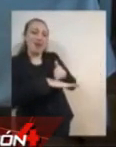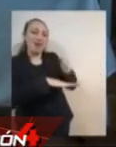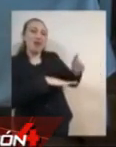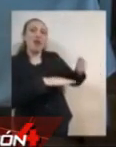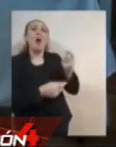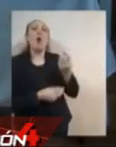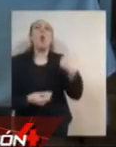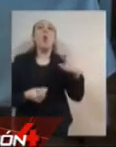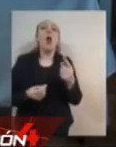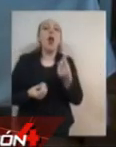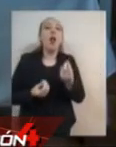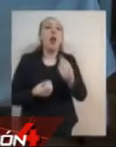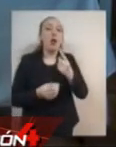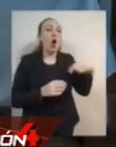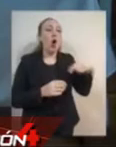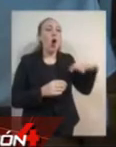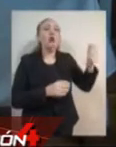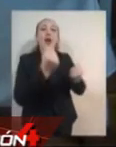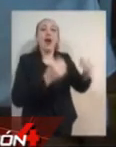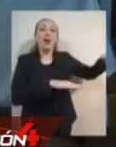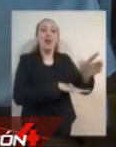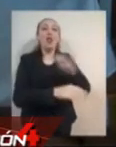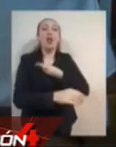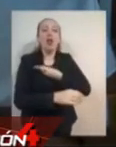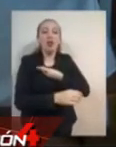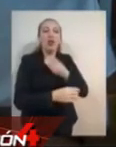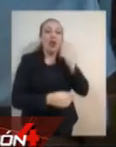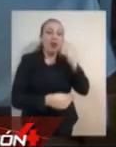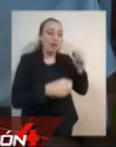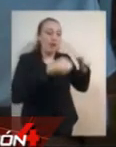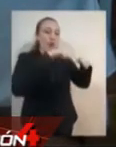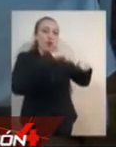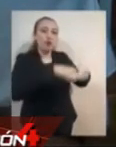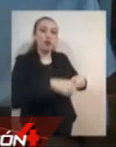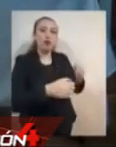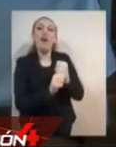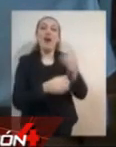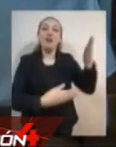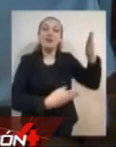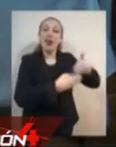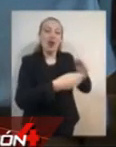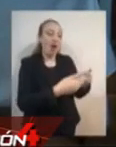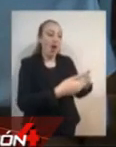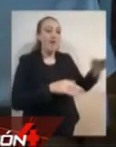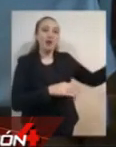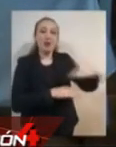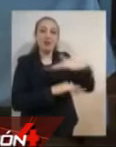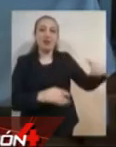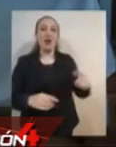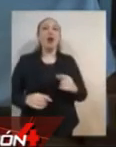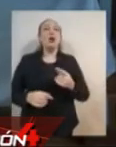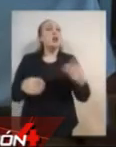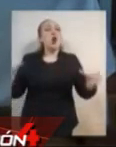arterias alternativas que se van proponiendo. Así que todo esto está requiriendo de numerosas reuniones que ya hemos